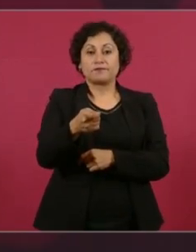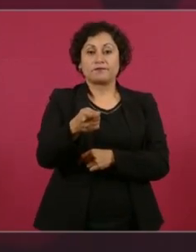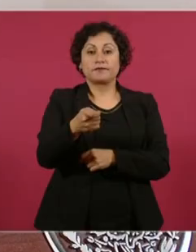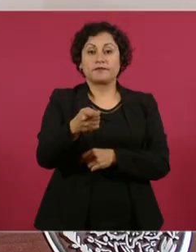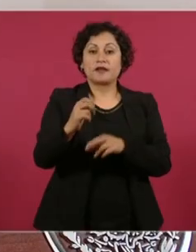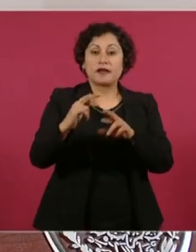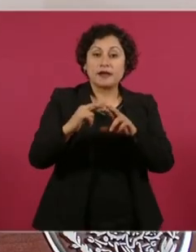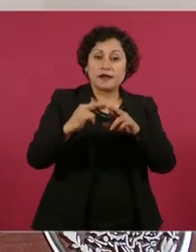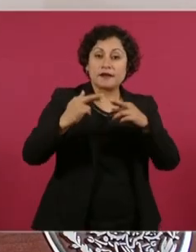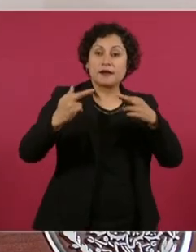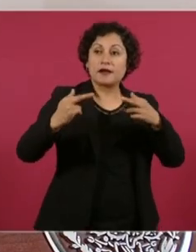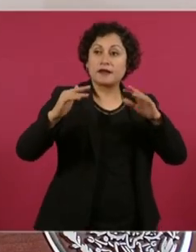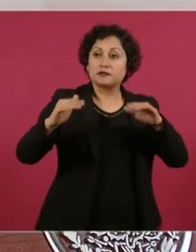es la interior.